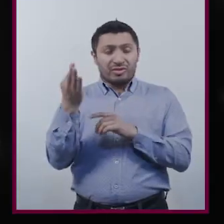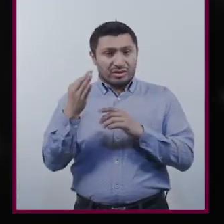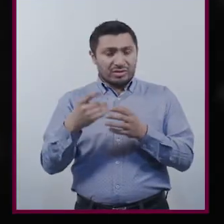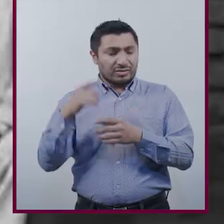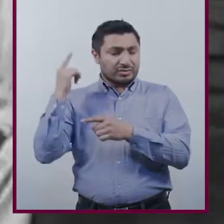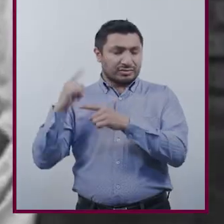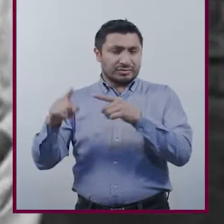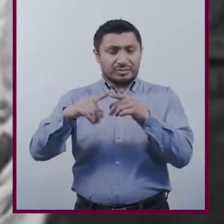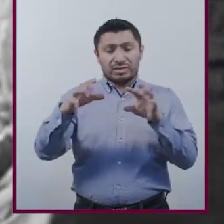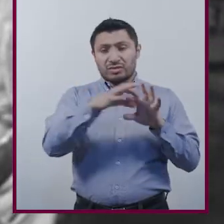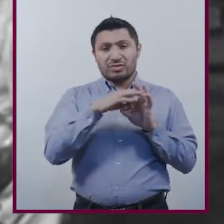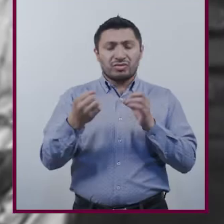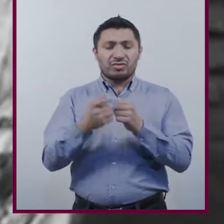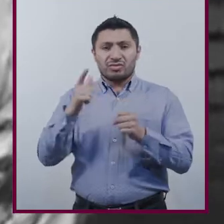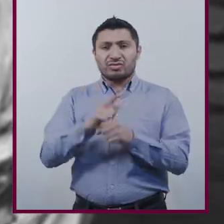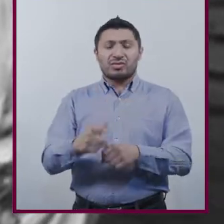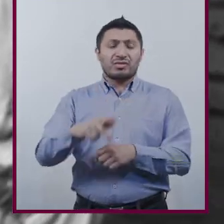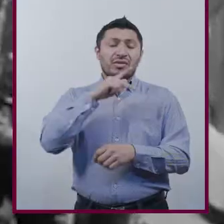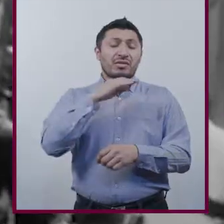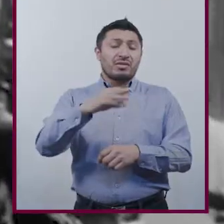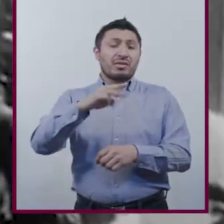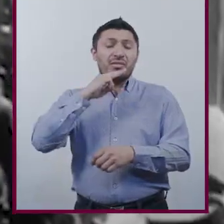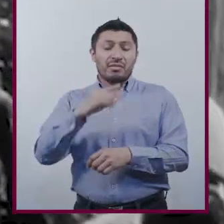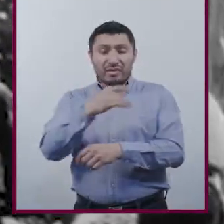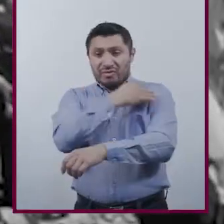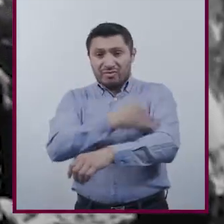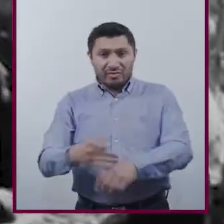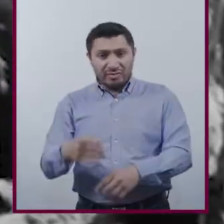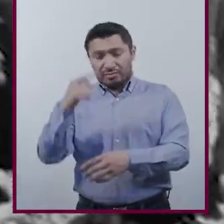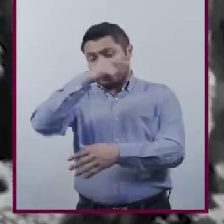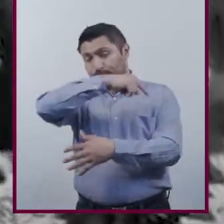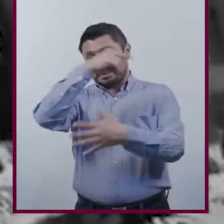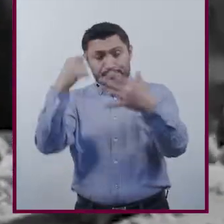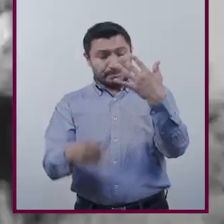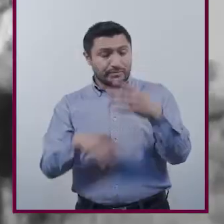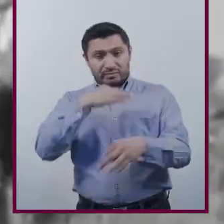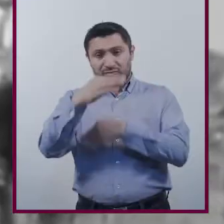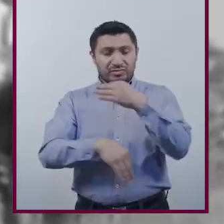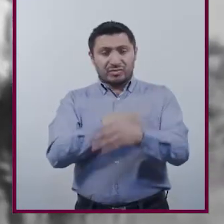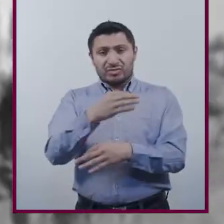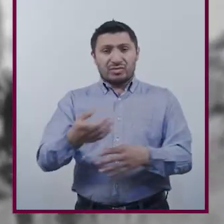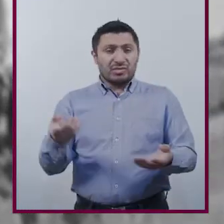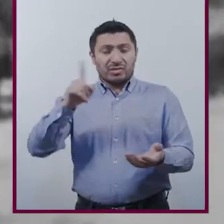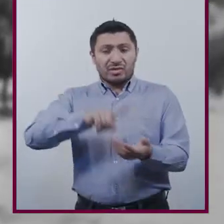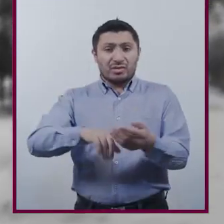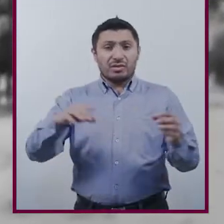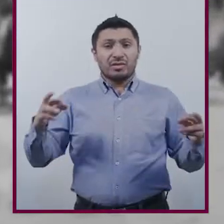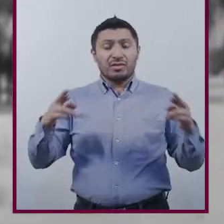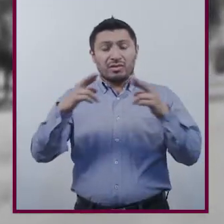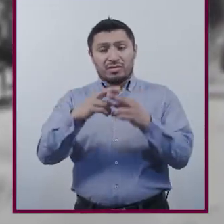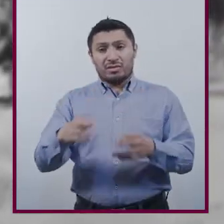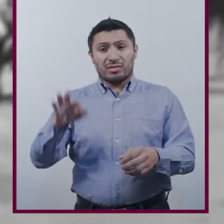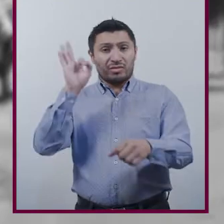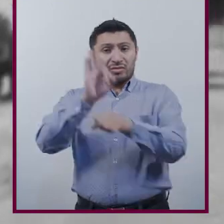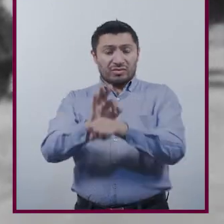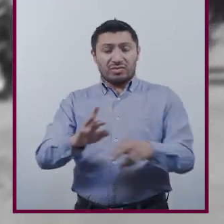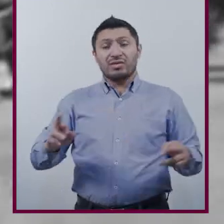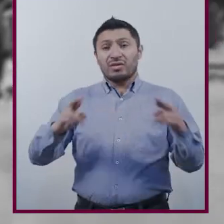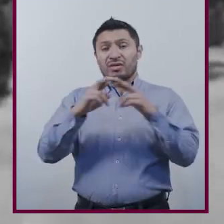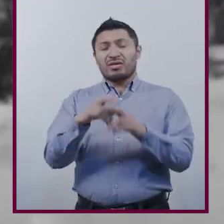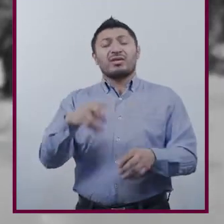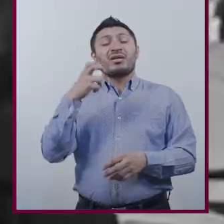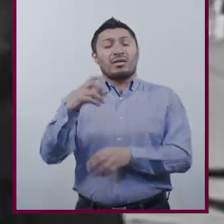Social de Padres de Familia, asociaciones civiles con inclinación católica, gestaron la Liga Nacional de Defensa Religiosa, la cual